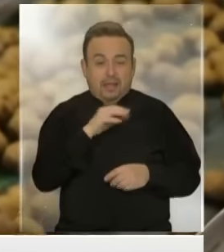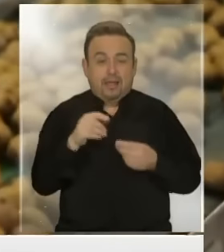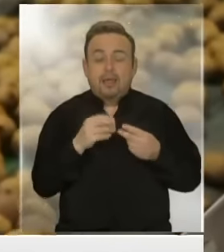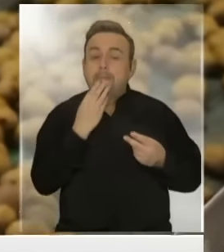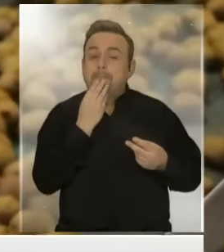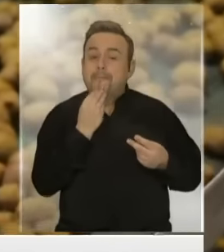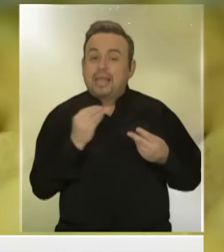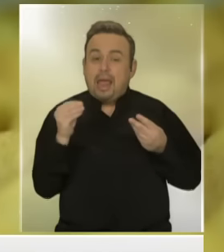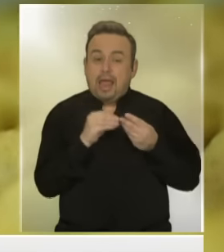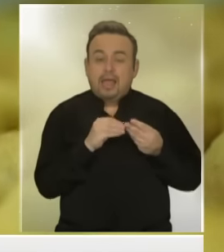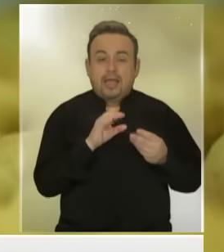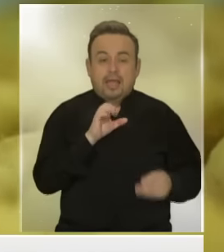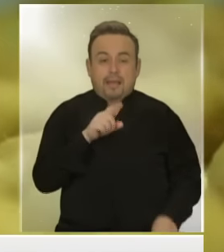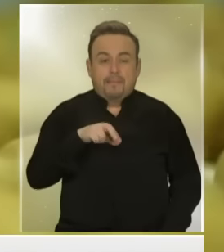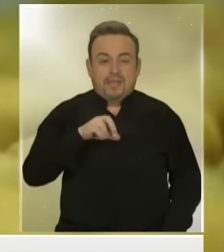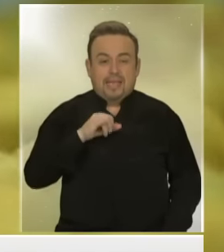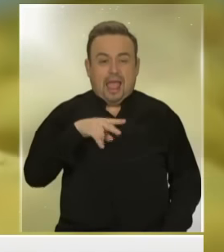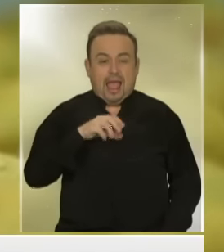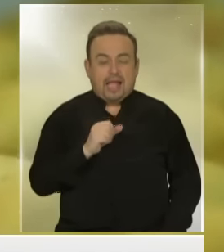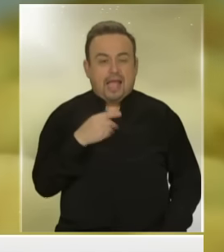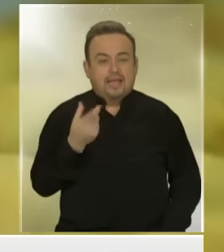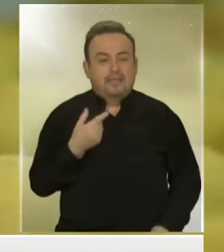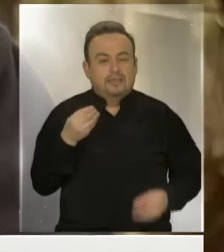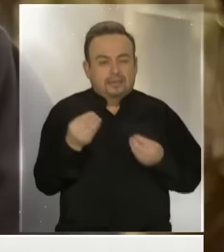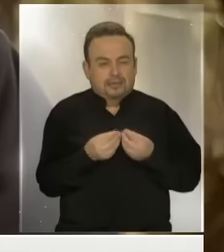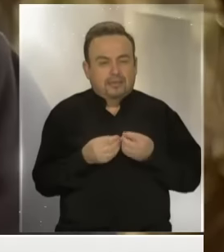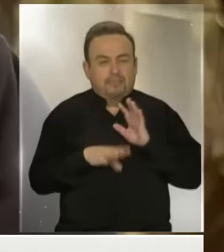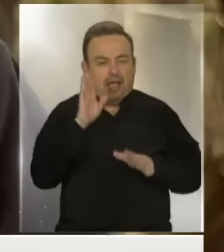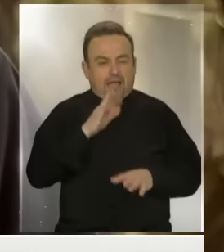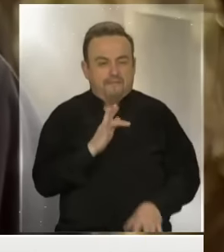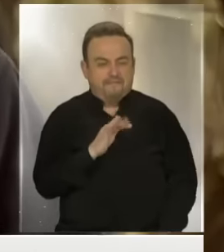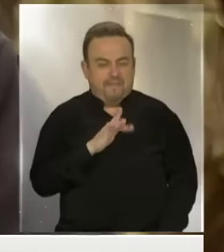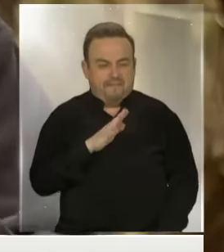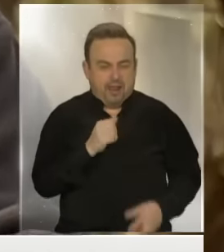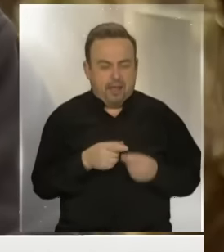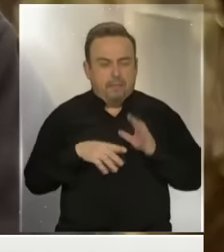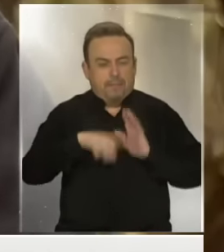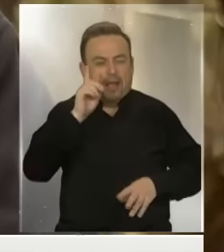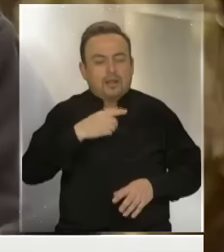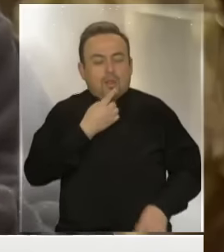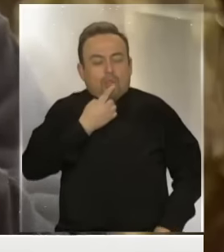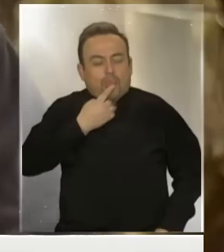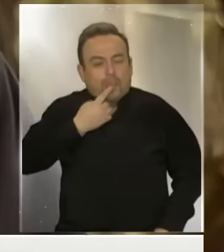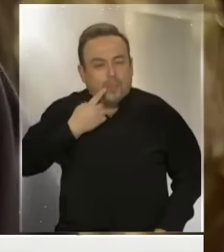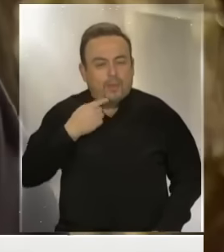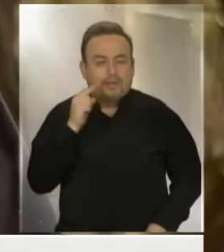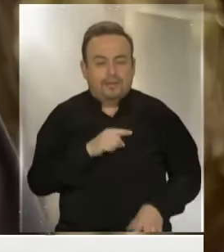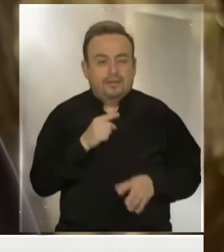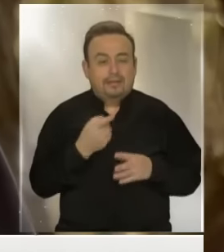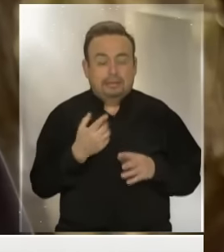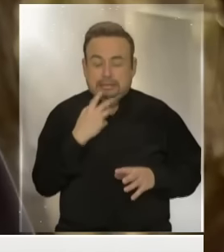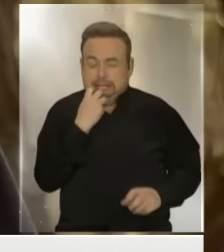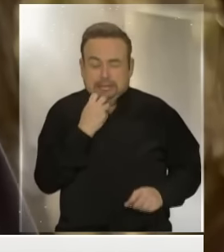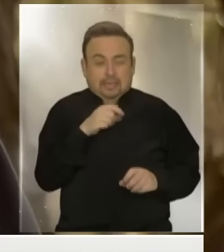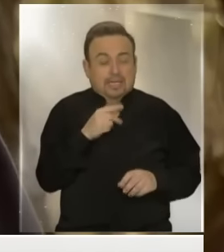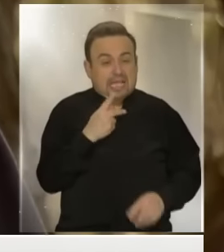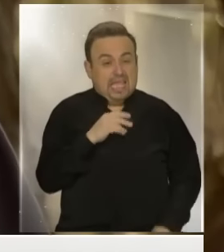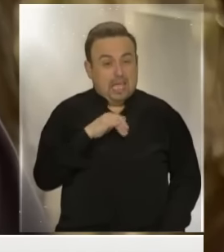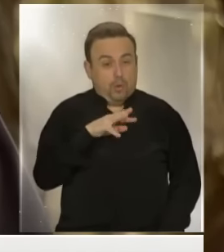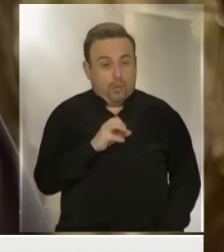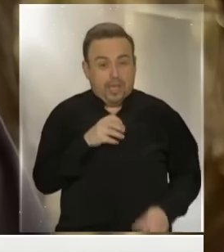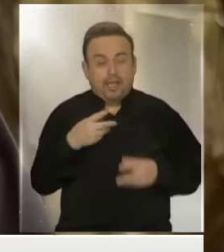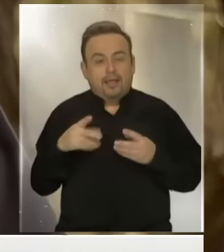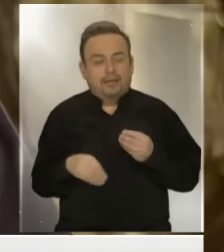pera y a la espinaca para poder aportar con más fibra, con más dulzor, que baje la acidez del kiwi y